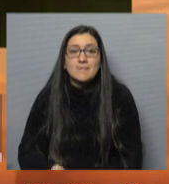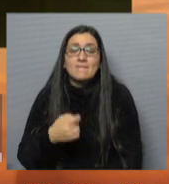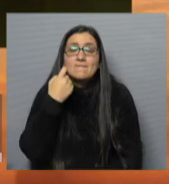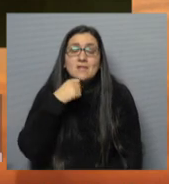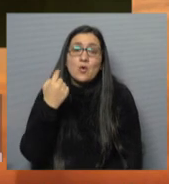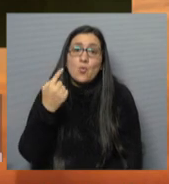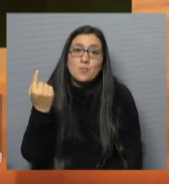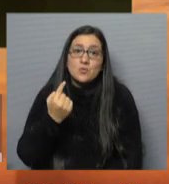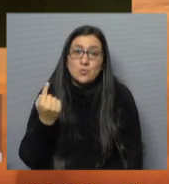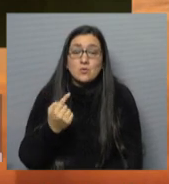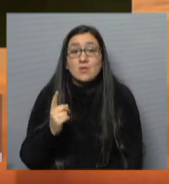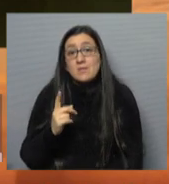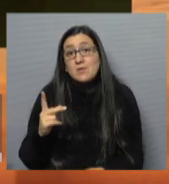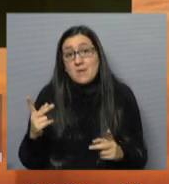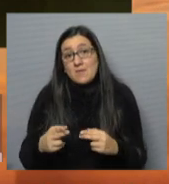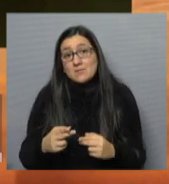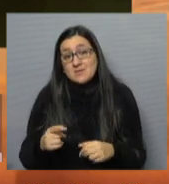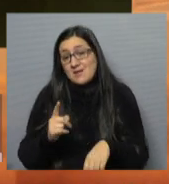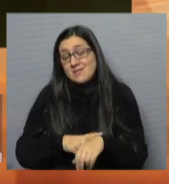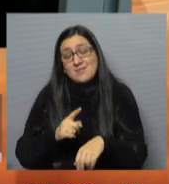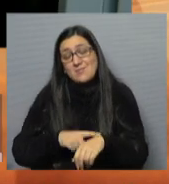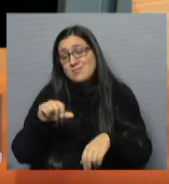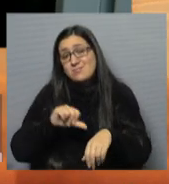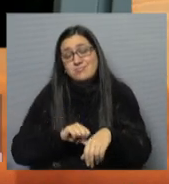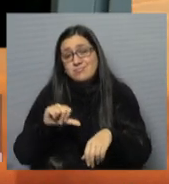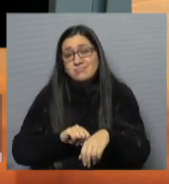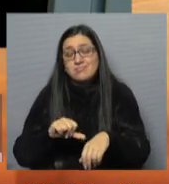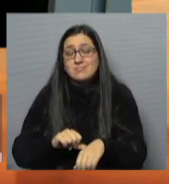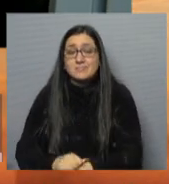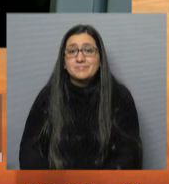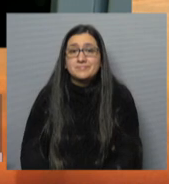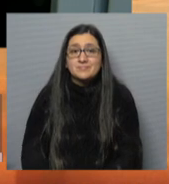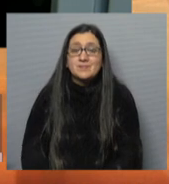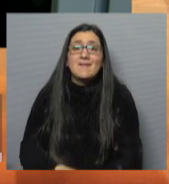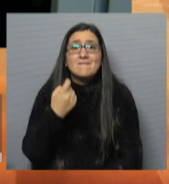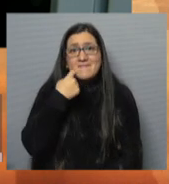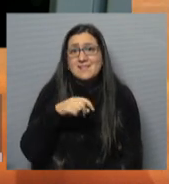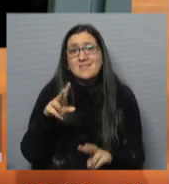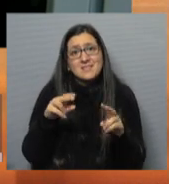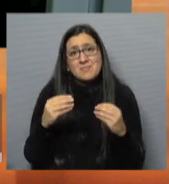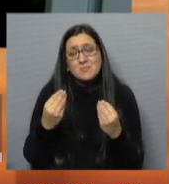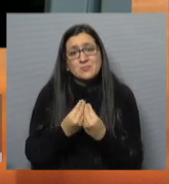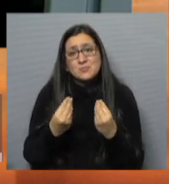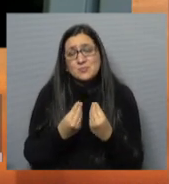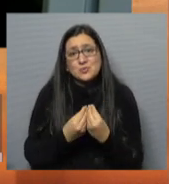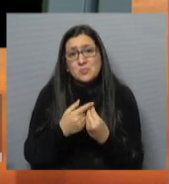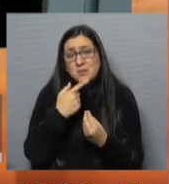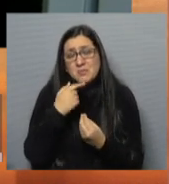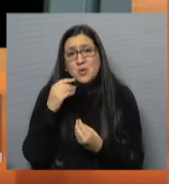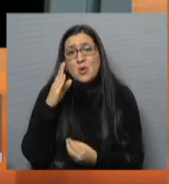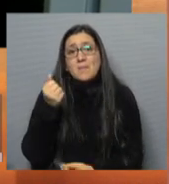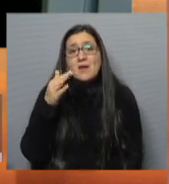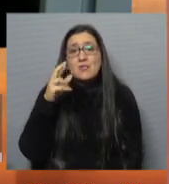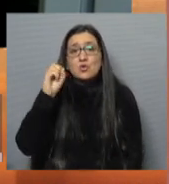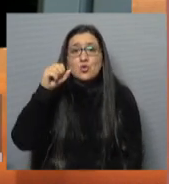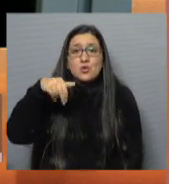minuto, que ya prácticamente tenemos que ir a la tanda. Veo que el tiempo se hace muy corto. Y nos quedan temas, por ejemplo, como para hablar del patronato del psicópata, que da para un